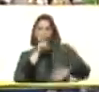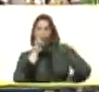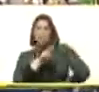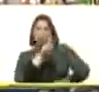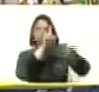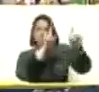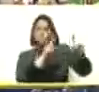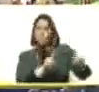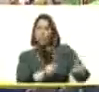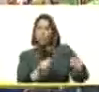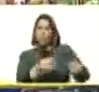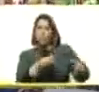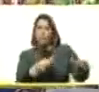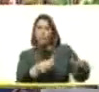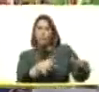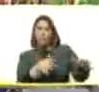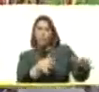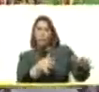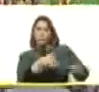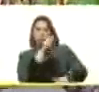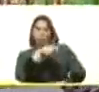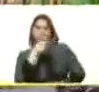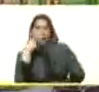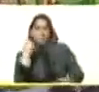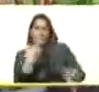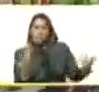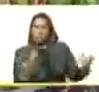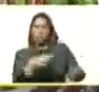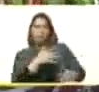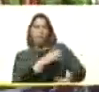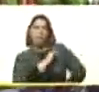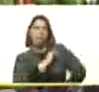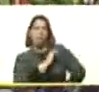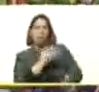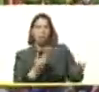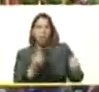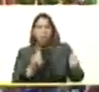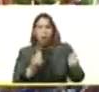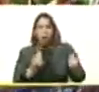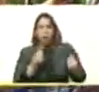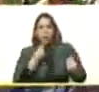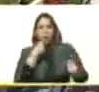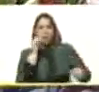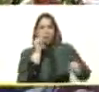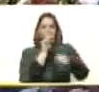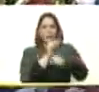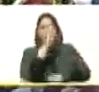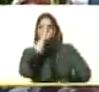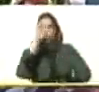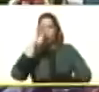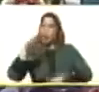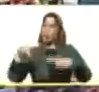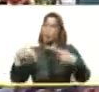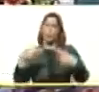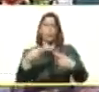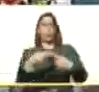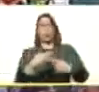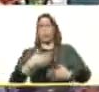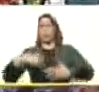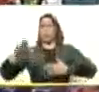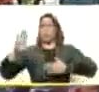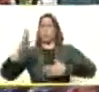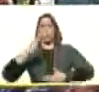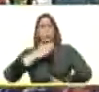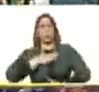¿Cómo temblaba el pretítere? Y cómo el pretítere le dijo a Diosdado: jamás me